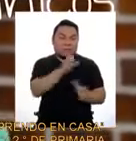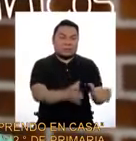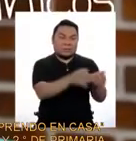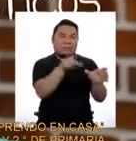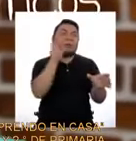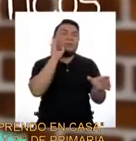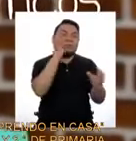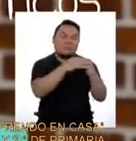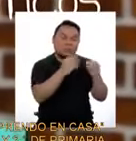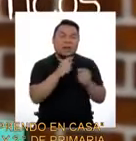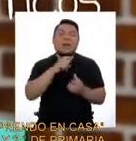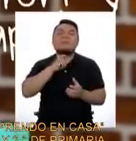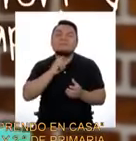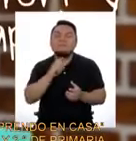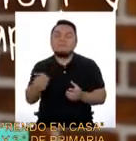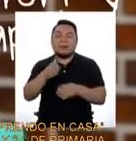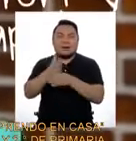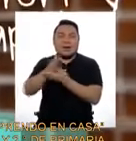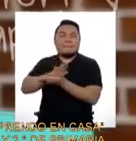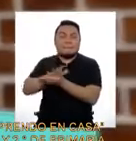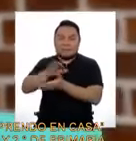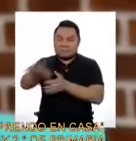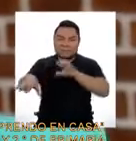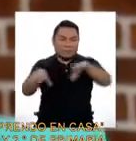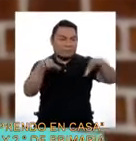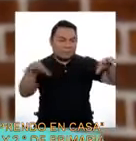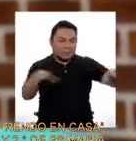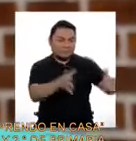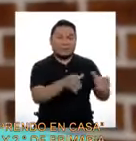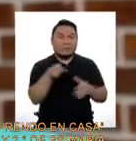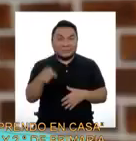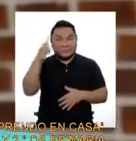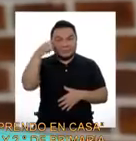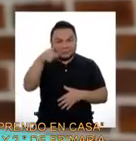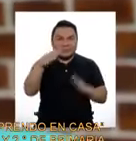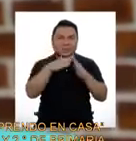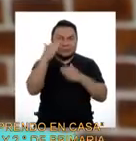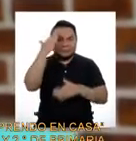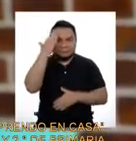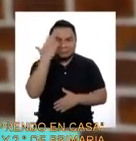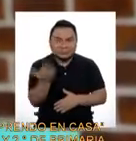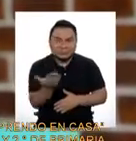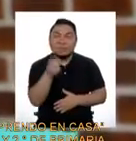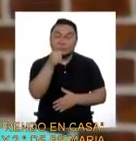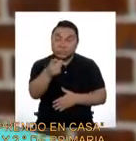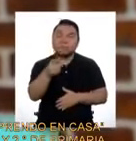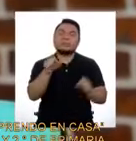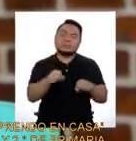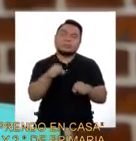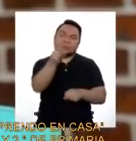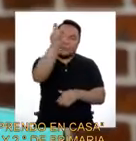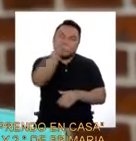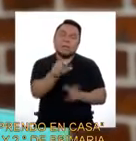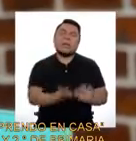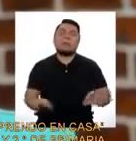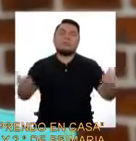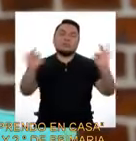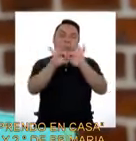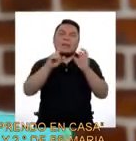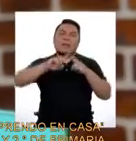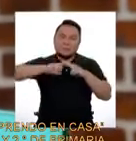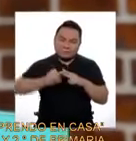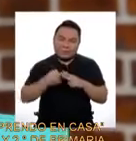orgánicos, los plásticos y los de cartón y papel. Nosotros damos la alternativa, pero usted es la persona importante para empezar